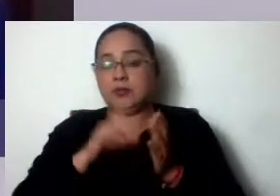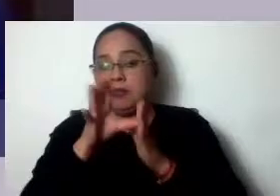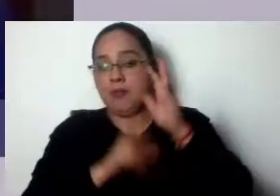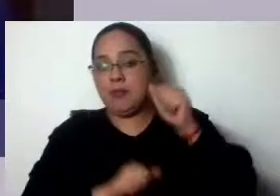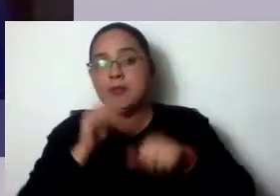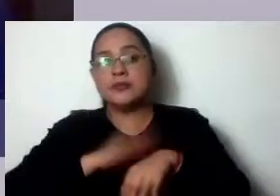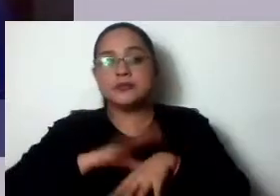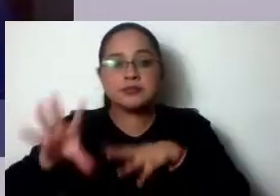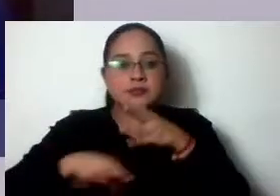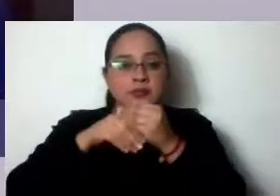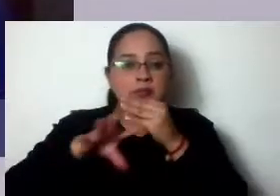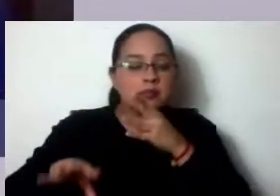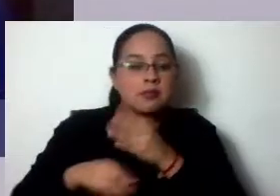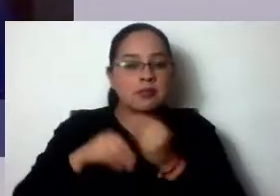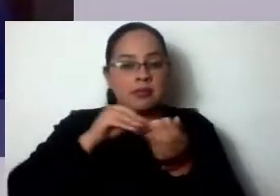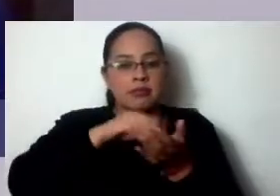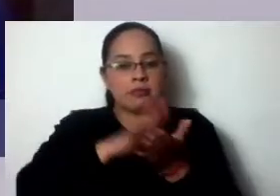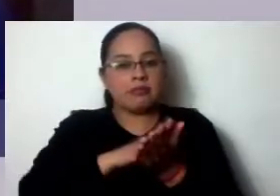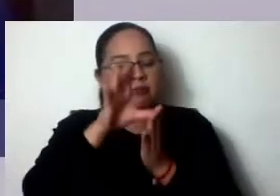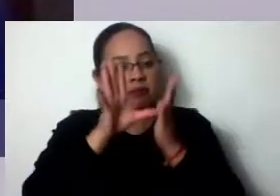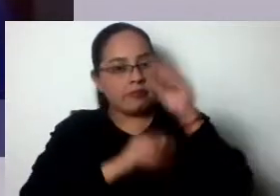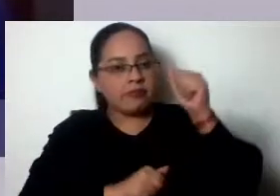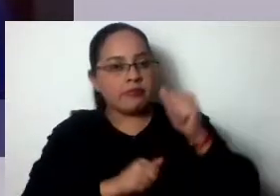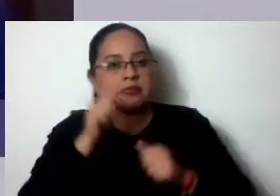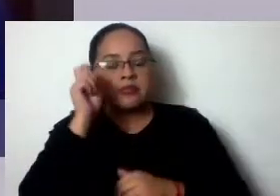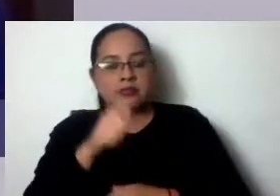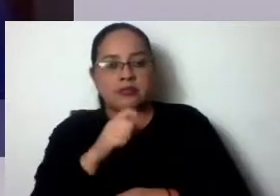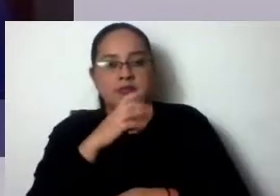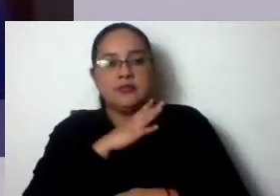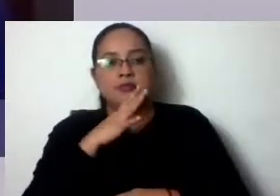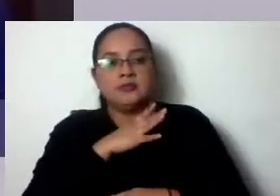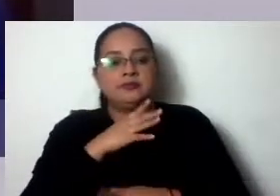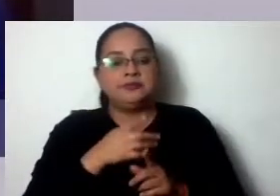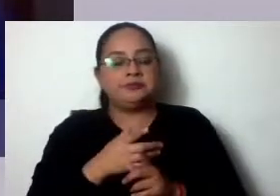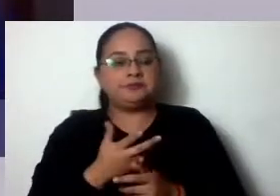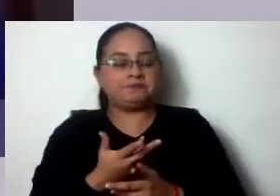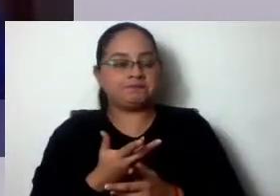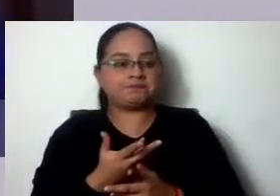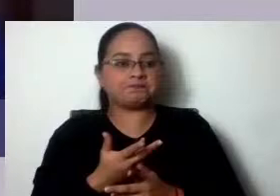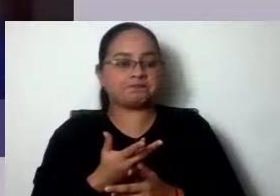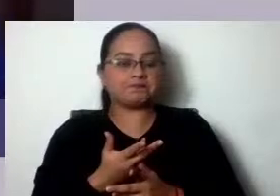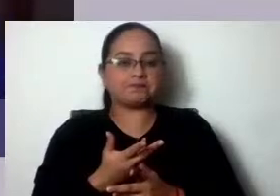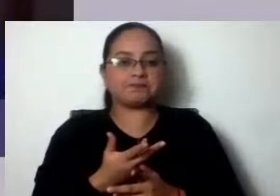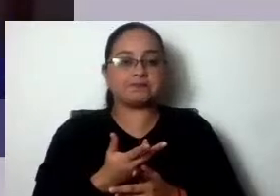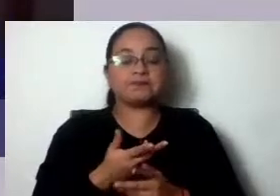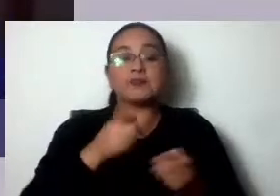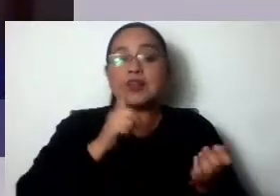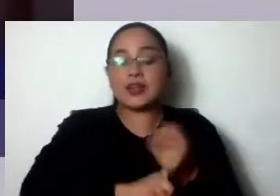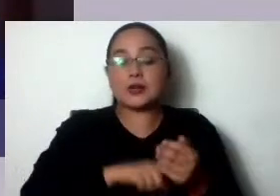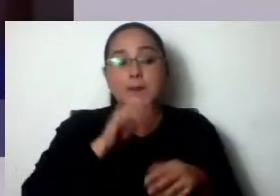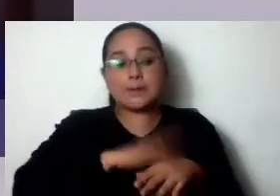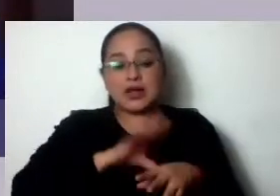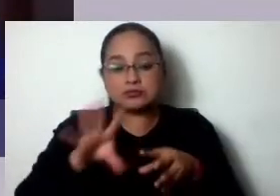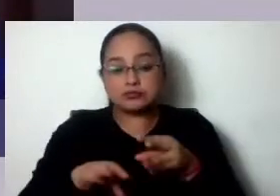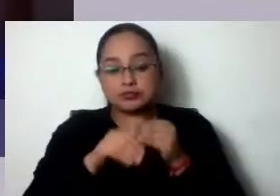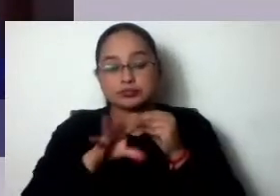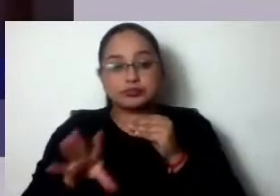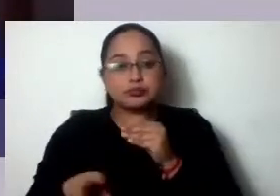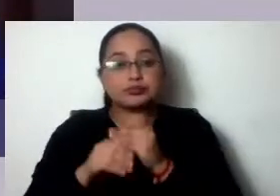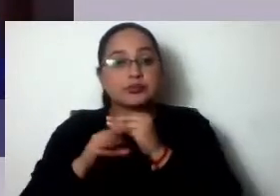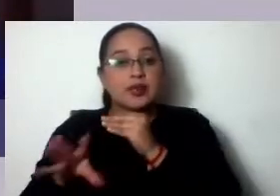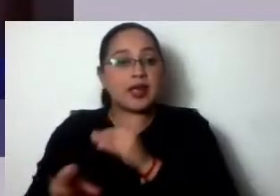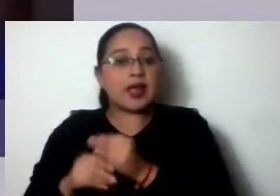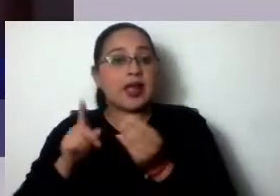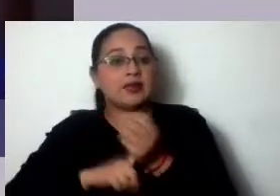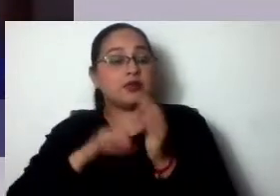al texto constitucional señaladamente en sus sesiones y en sucesivas adiciones el artículo